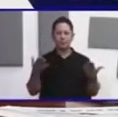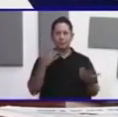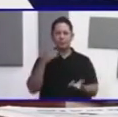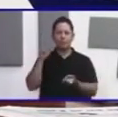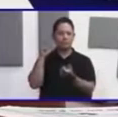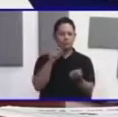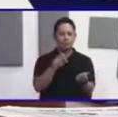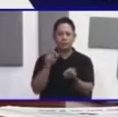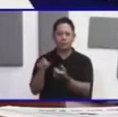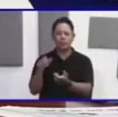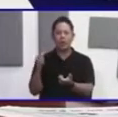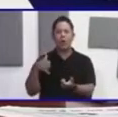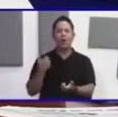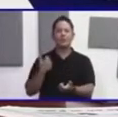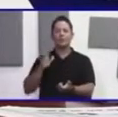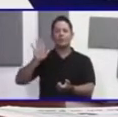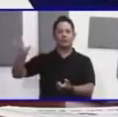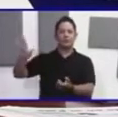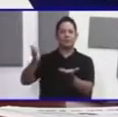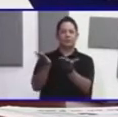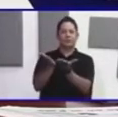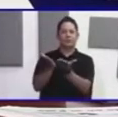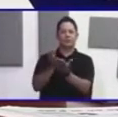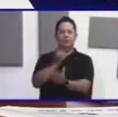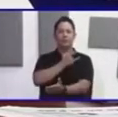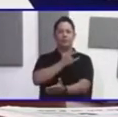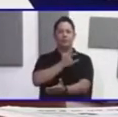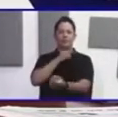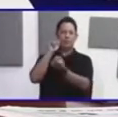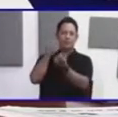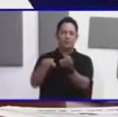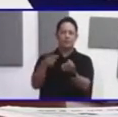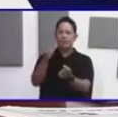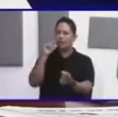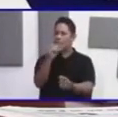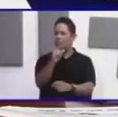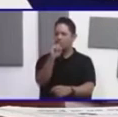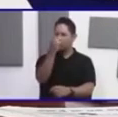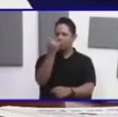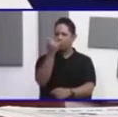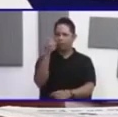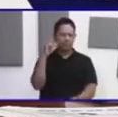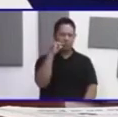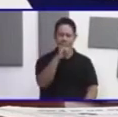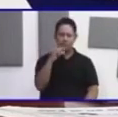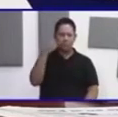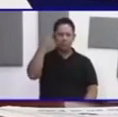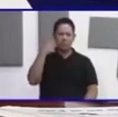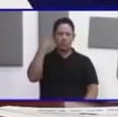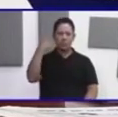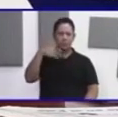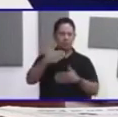para que estos muchachos que todavía no han podido entrar tengan una oportunidad de un recurso para aguantar unos días